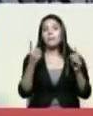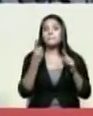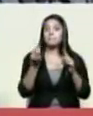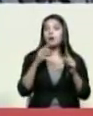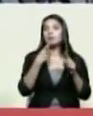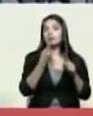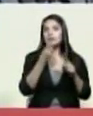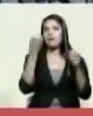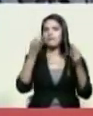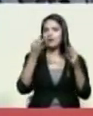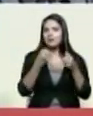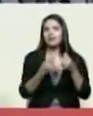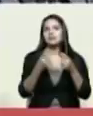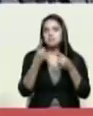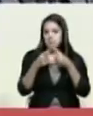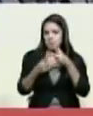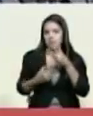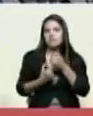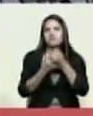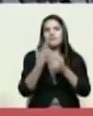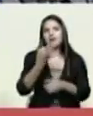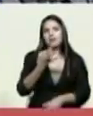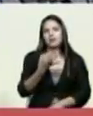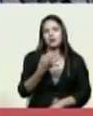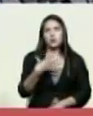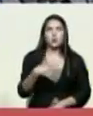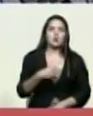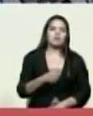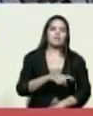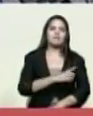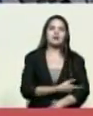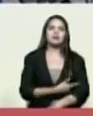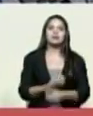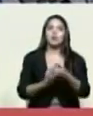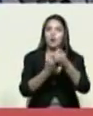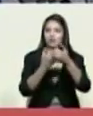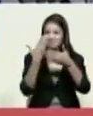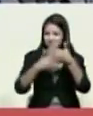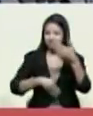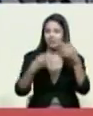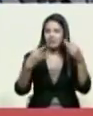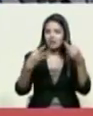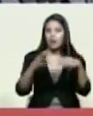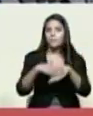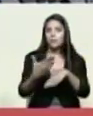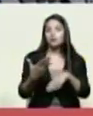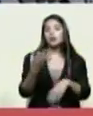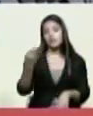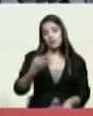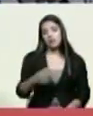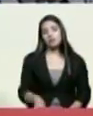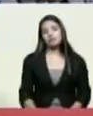lo que tenía que decir con argumentos. No hay nada más poderoso que los argumentos. Porque están basados en la